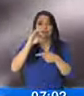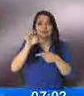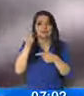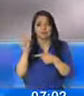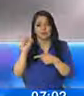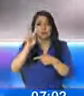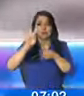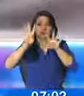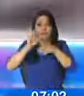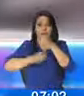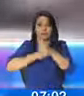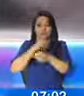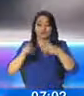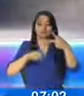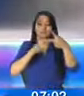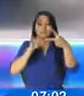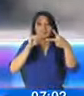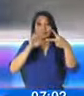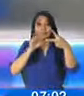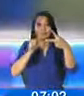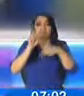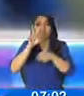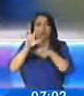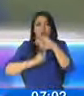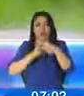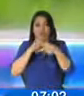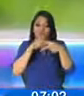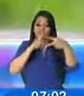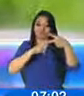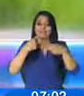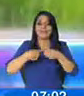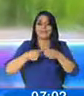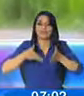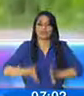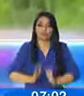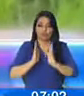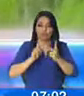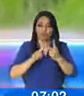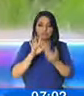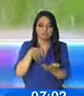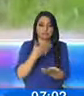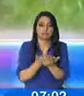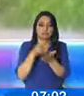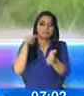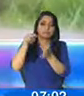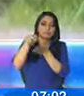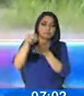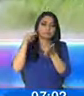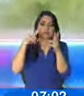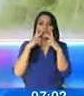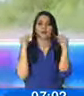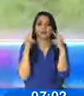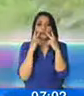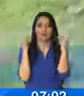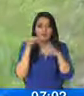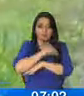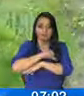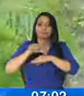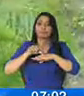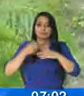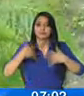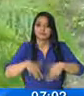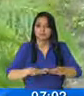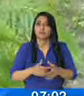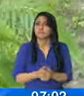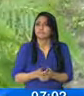Daniel B de 25 oriundos de la capital fueron llevados hasta el departamento forense de la ciudad de Tena para la autopsia respectiva